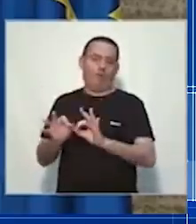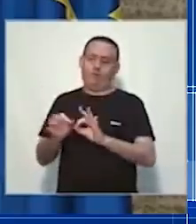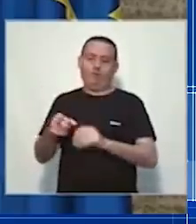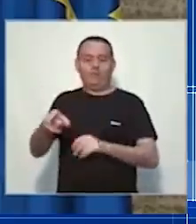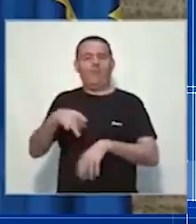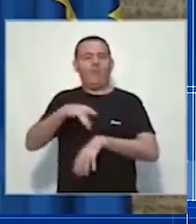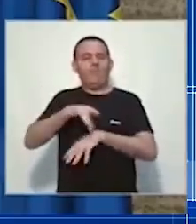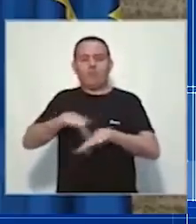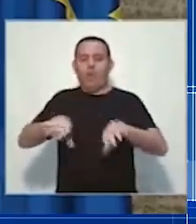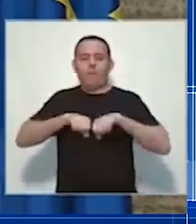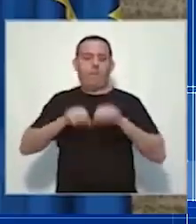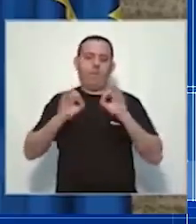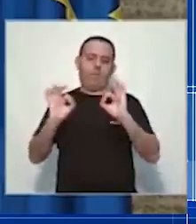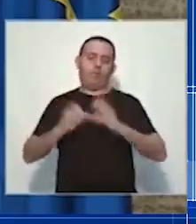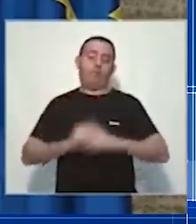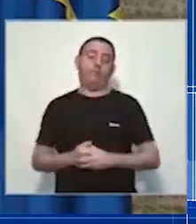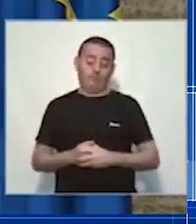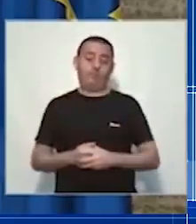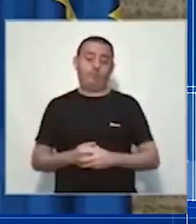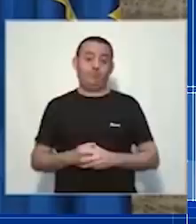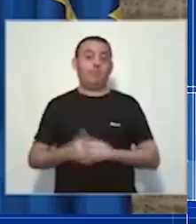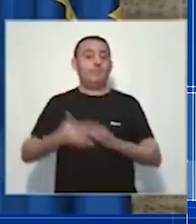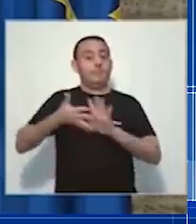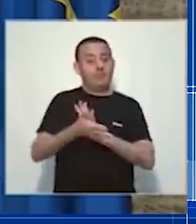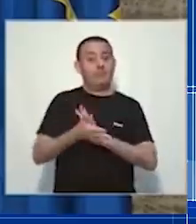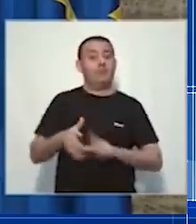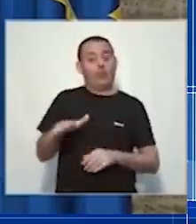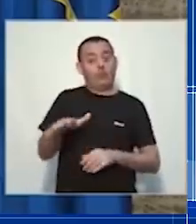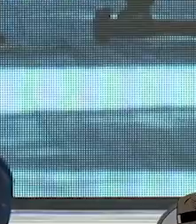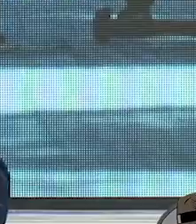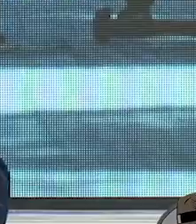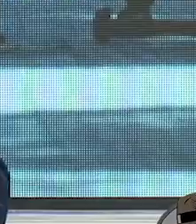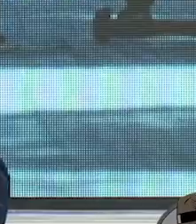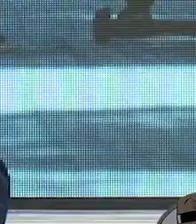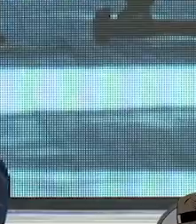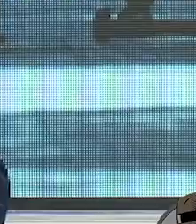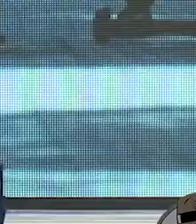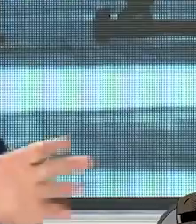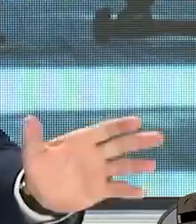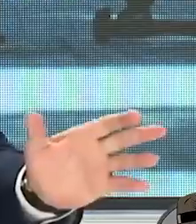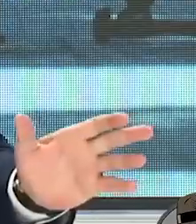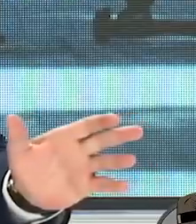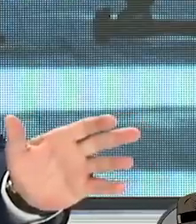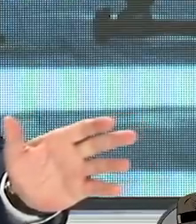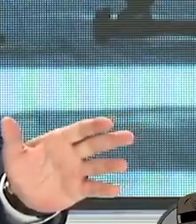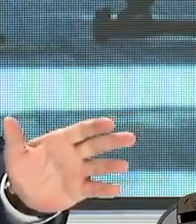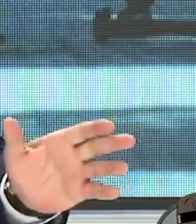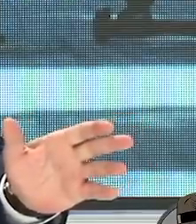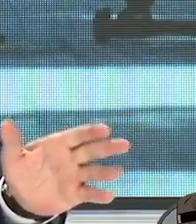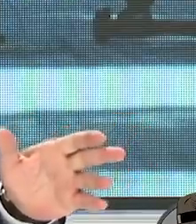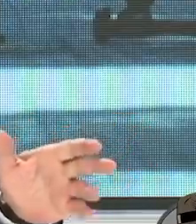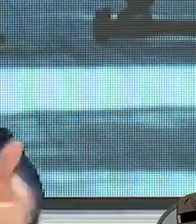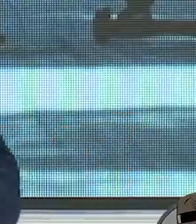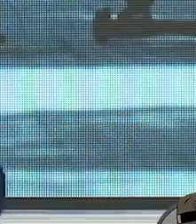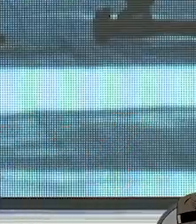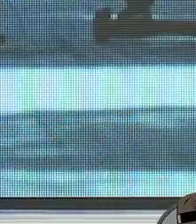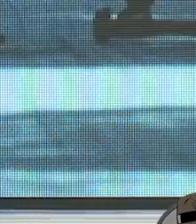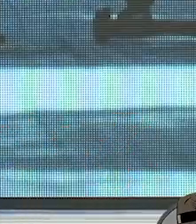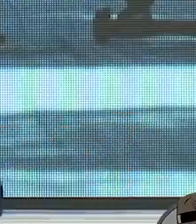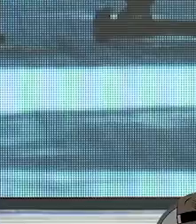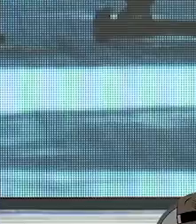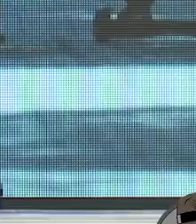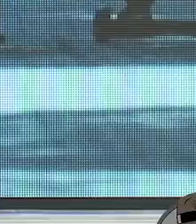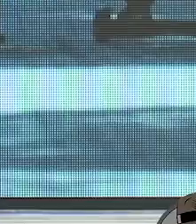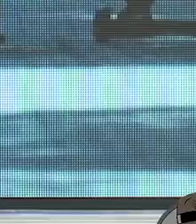hi ha llocs on no ha arribat, afortunadament, la pandèmia, que no ha d'arribar. Parece, Cristina, que Ximo Puig no pierde oportunidad de pedir más